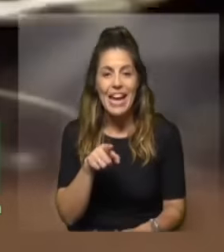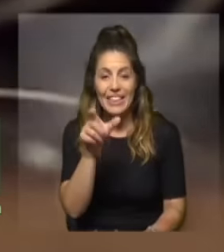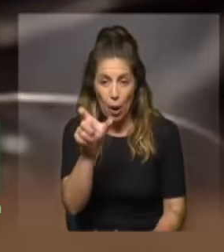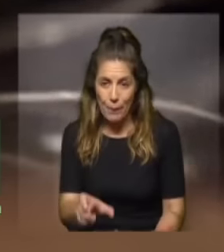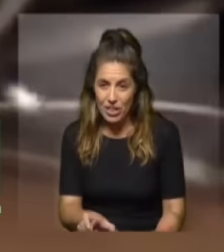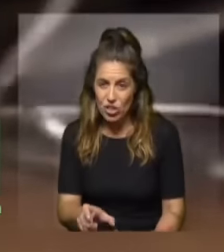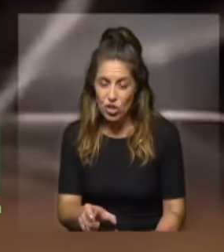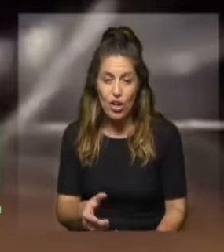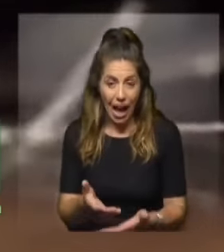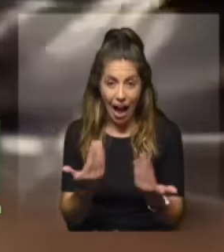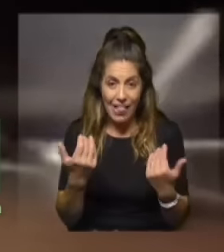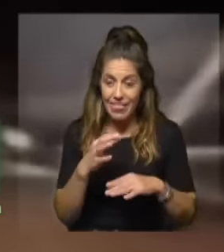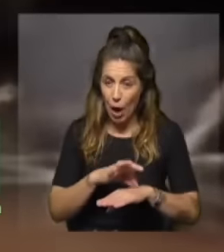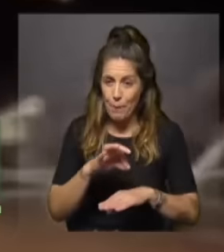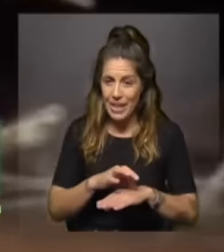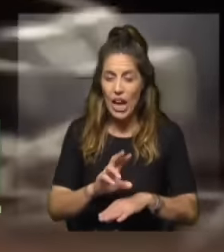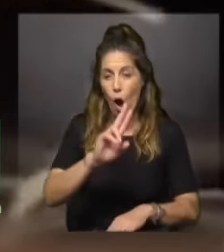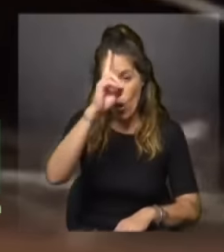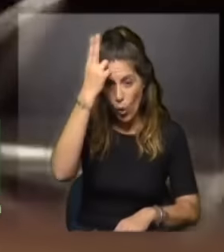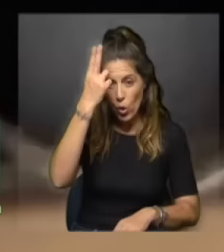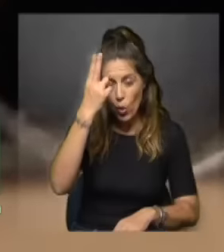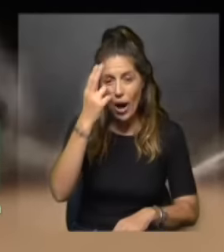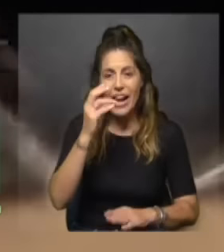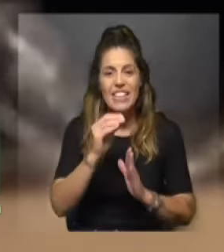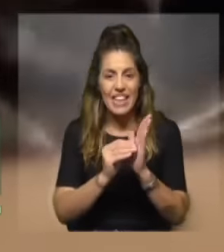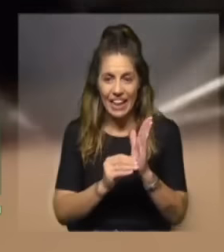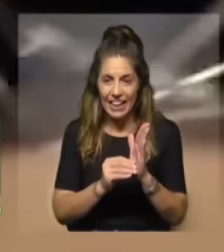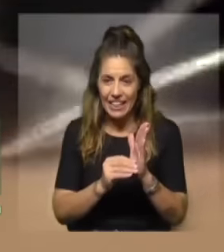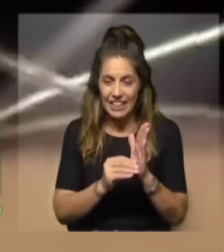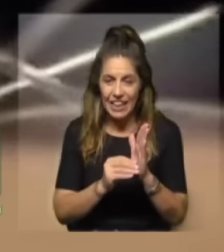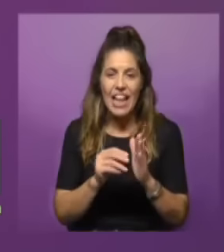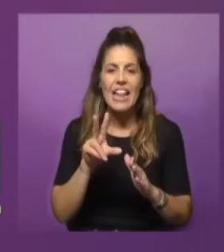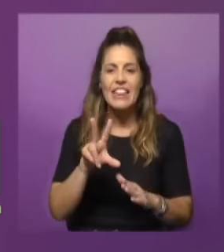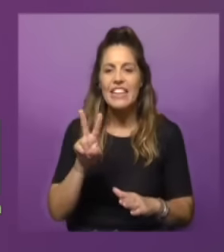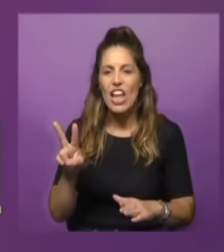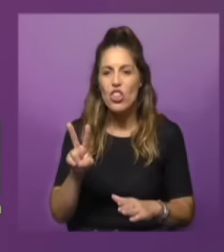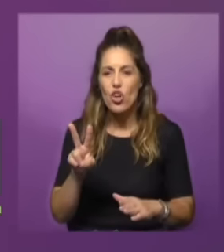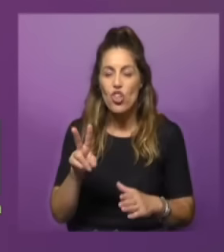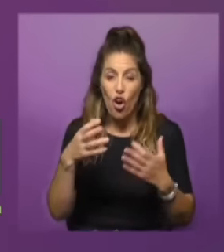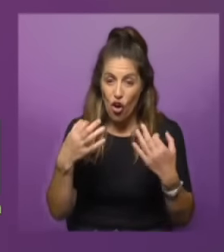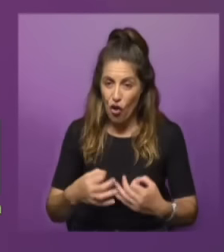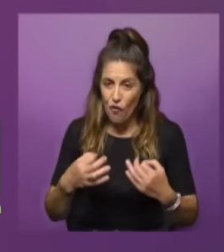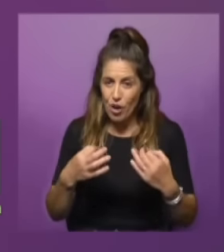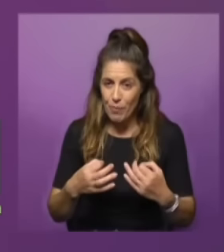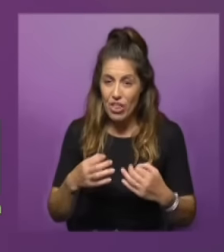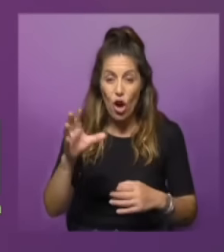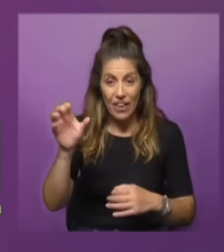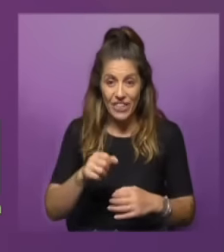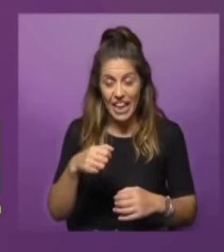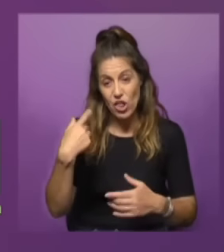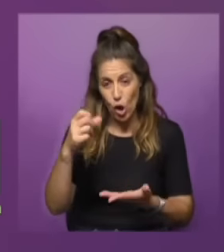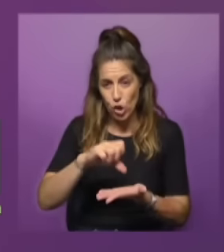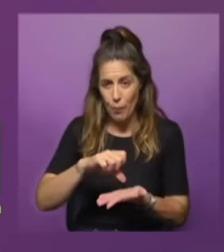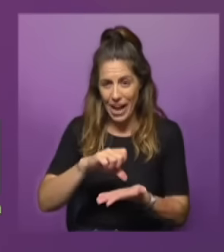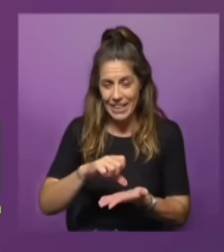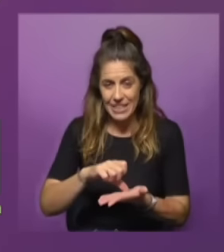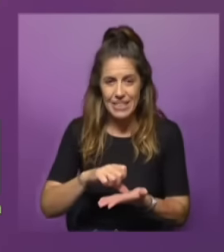se encuentra de alta médica y en Uruguay actualmente se registran ampliando la mirada 32 casos confirmados importados saliendo de los